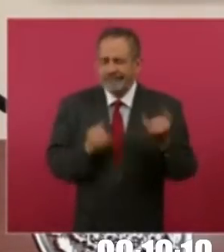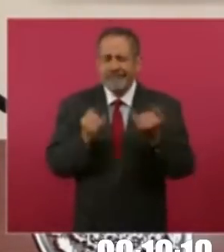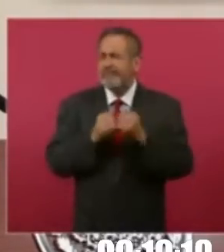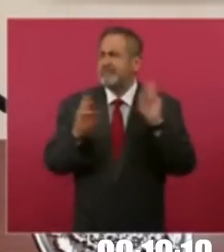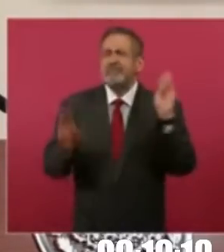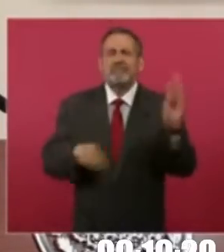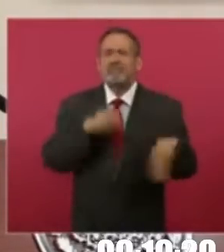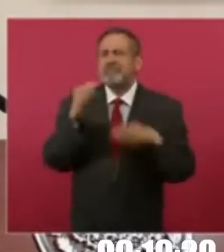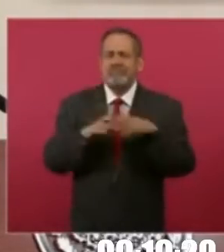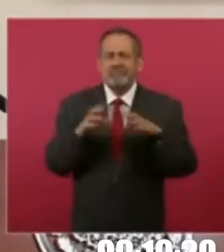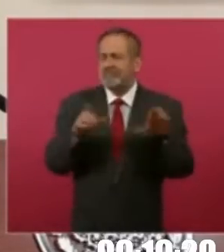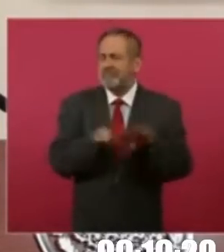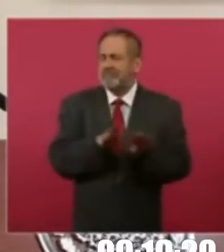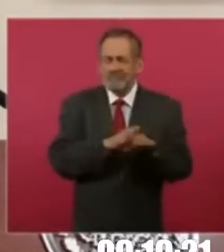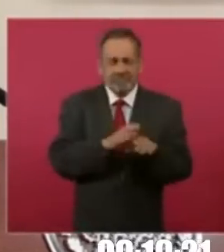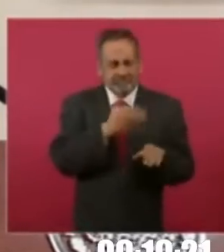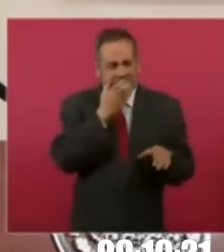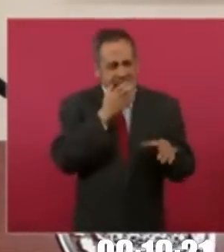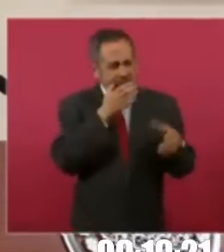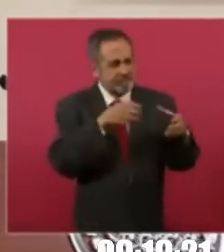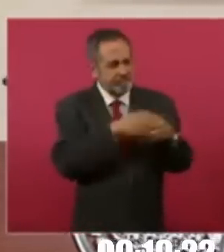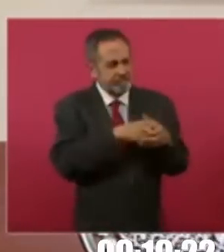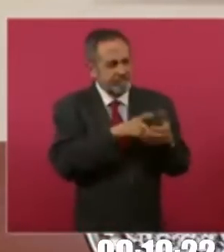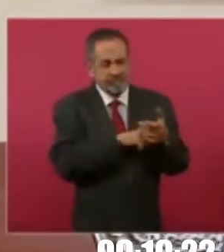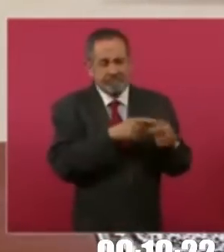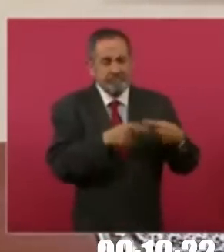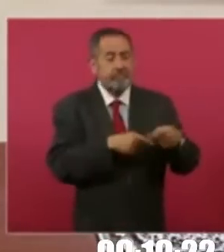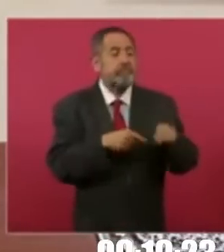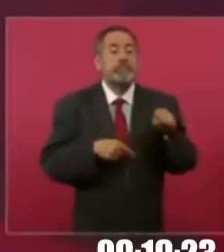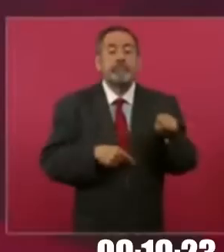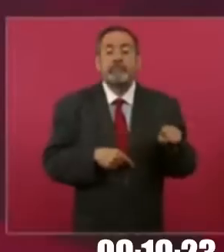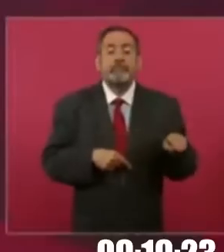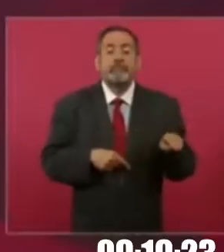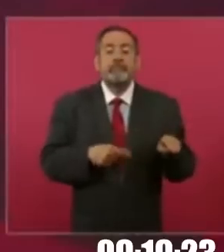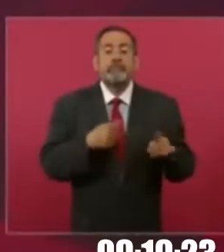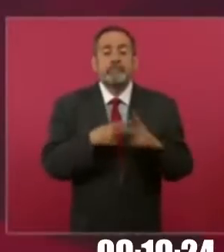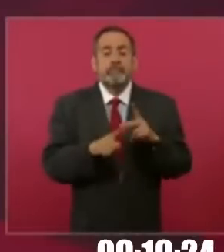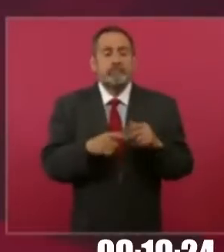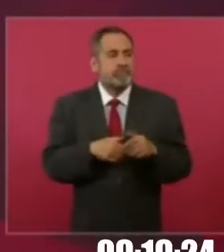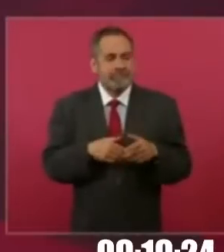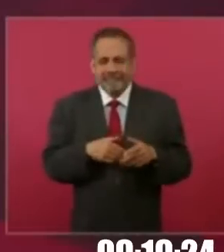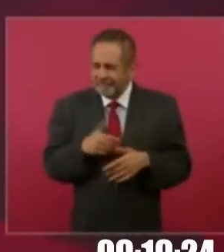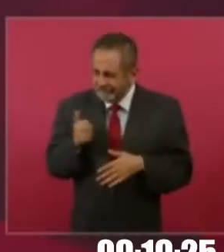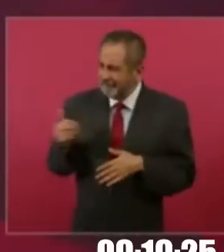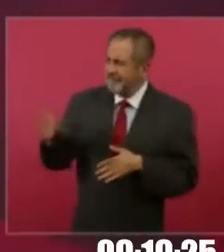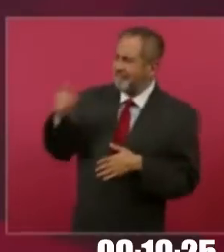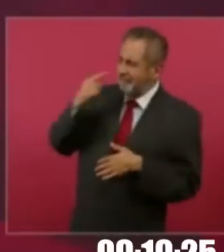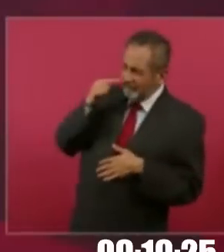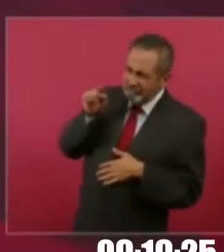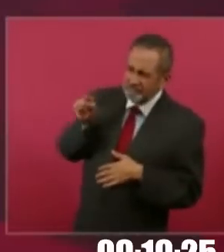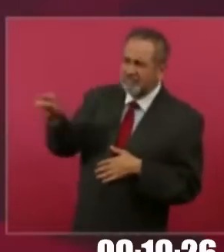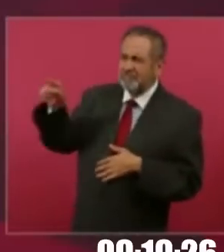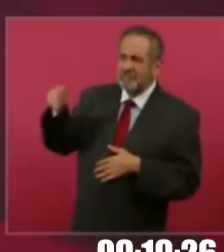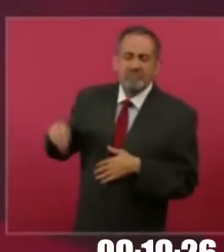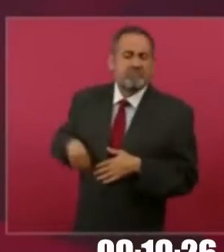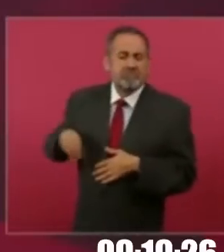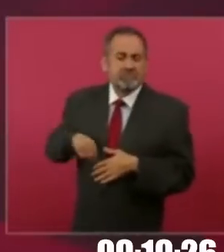cualquier país empiezan a echarle la culpa